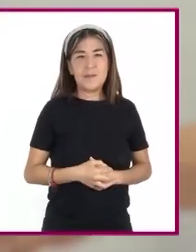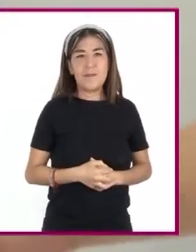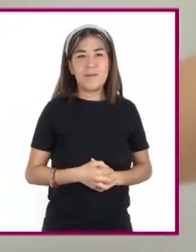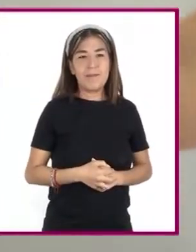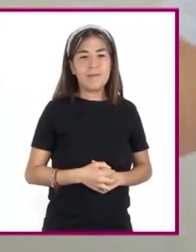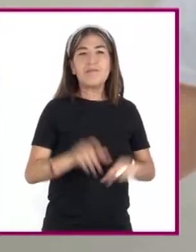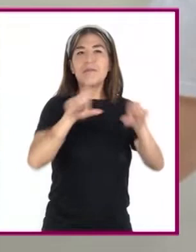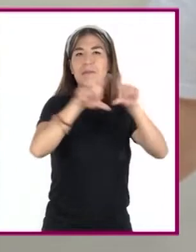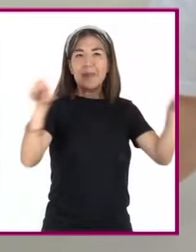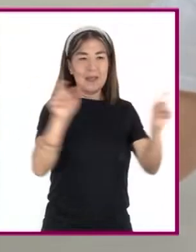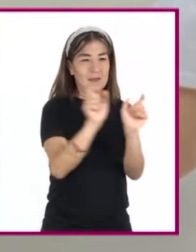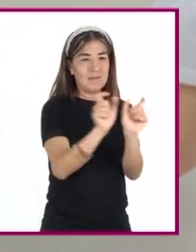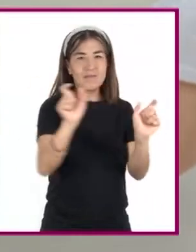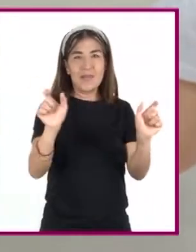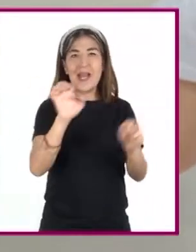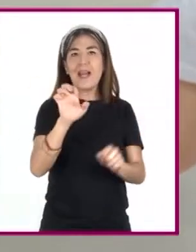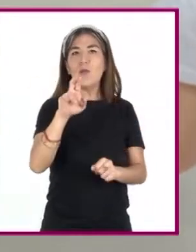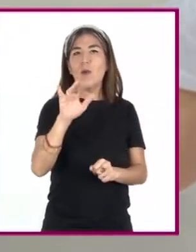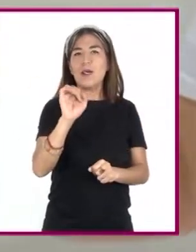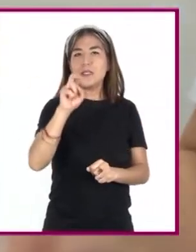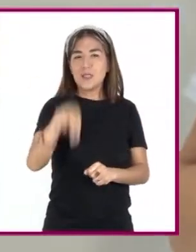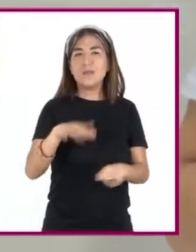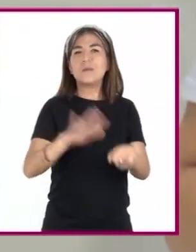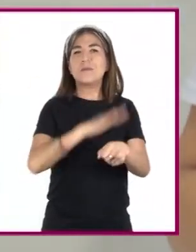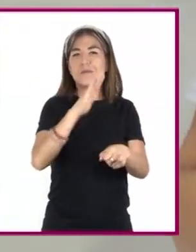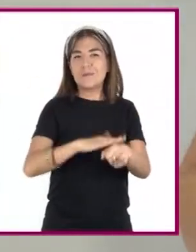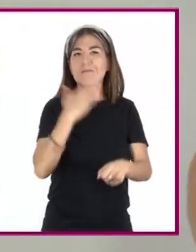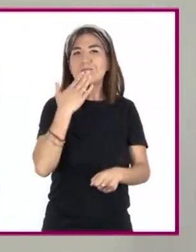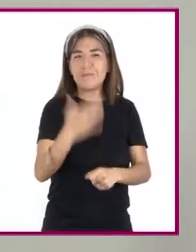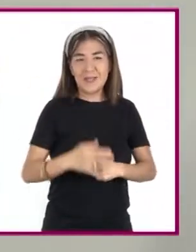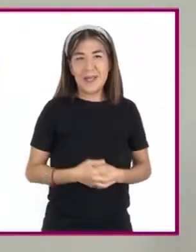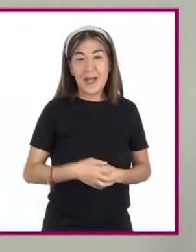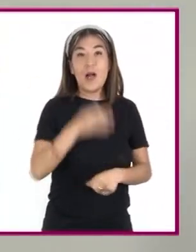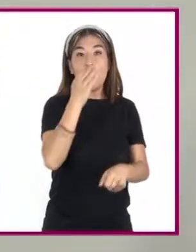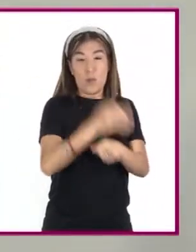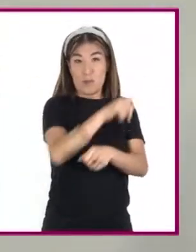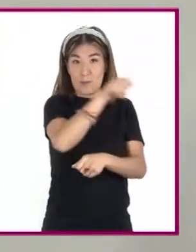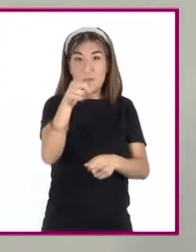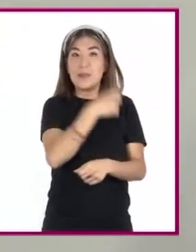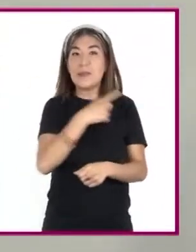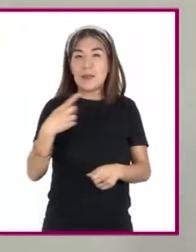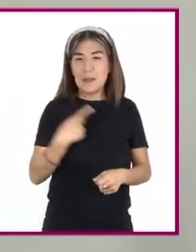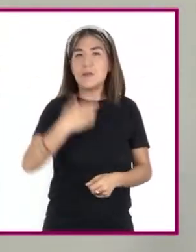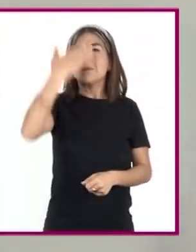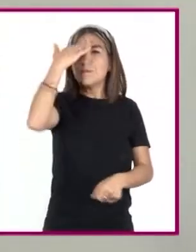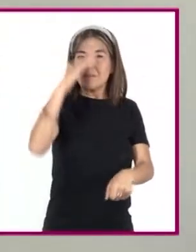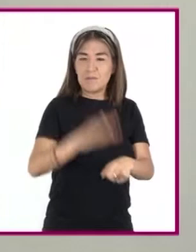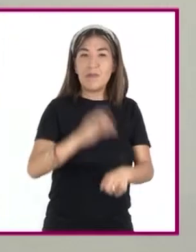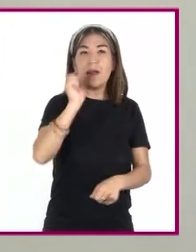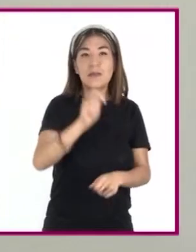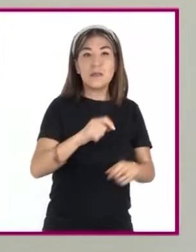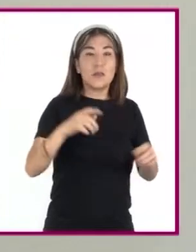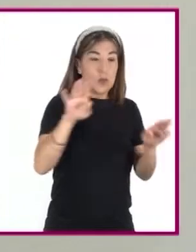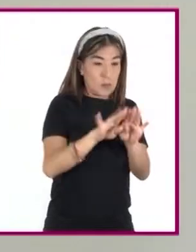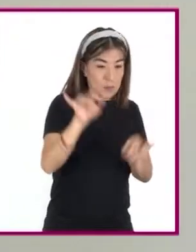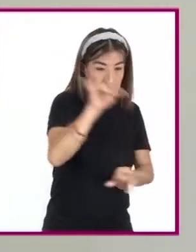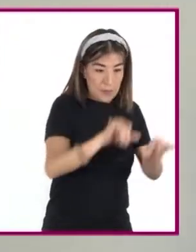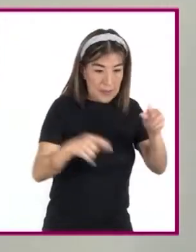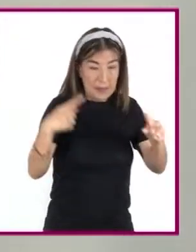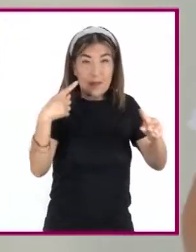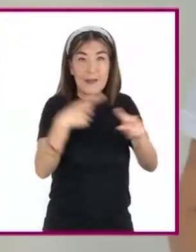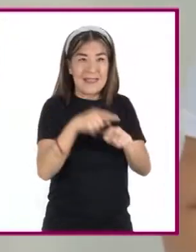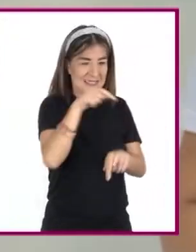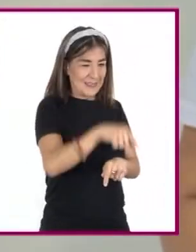escribimos la ecuación química correspondiente. Tengamos presente que en toda reacción química cambian